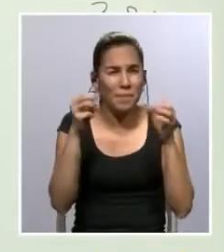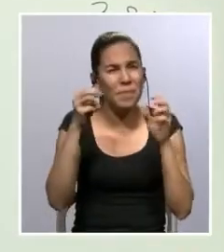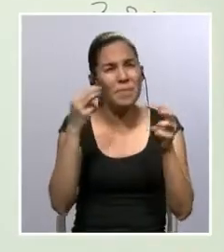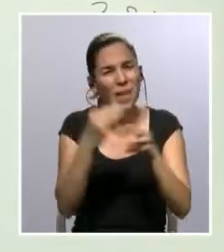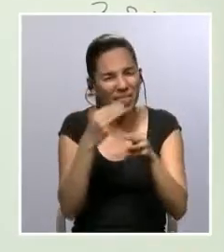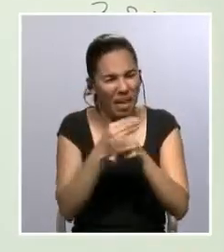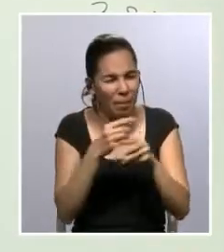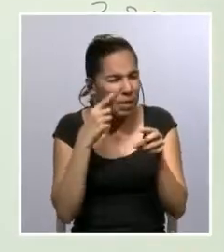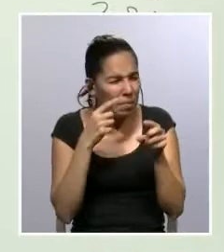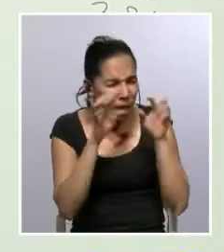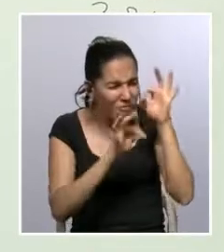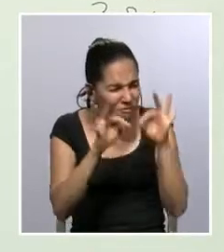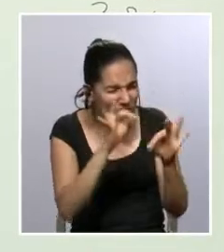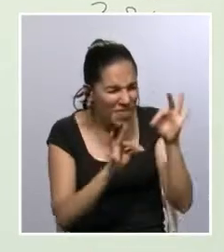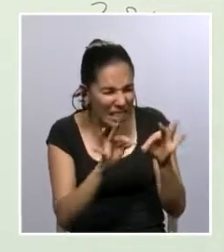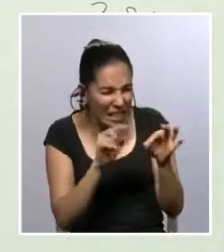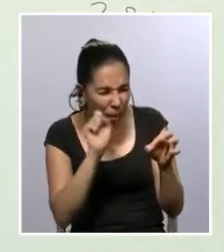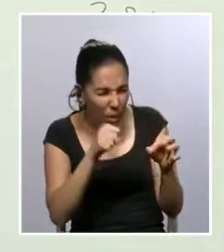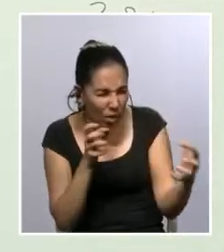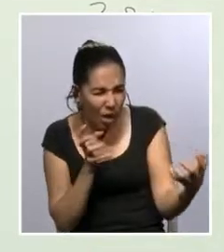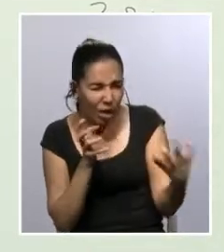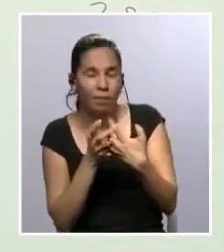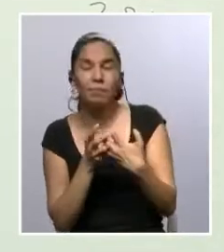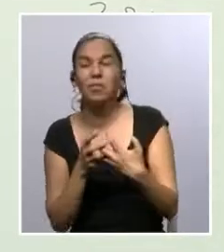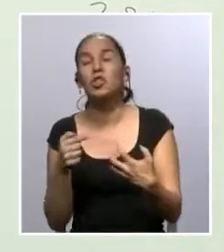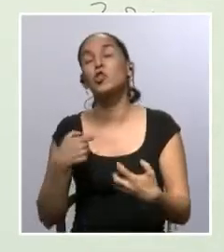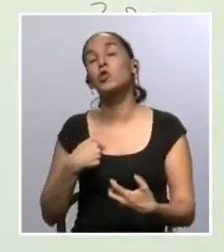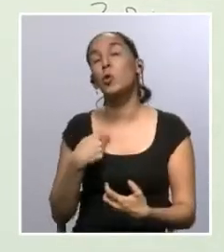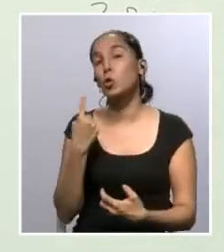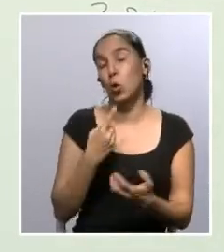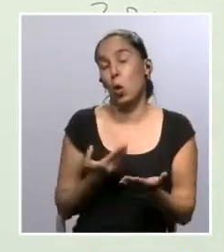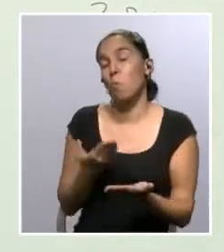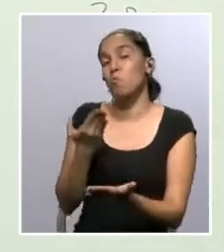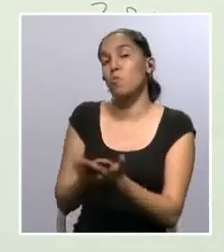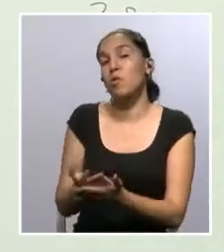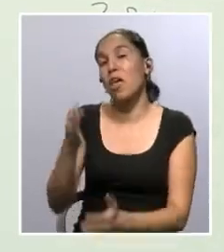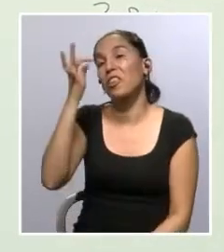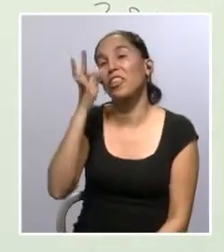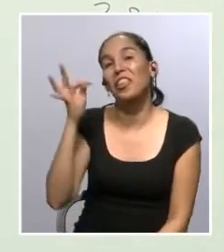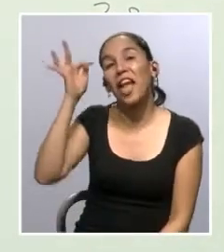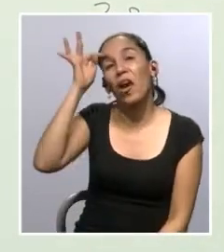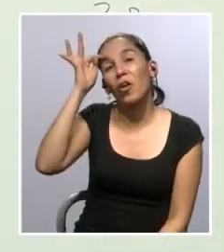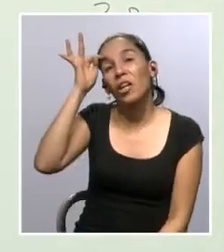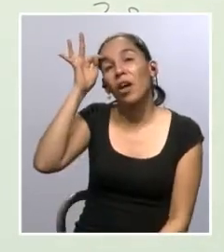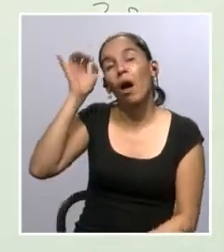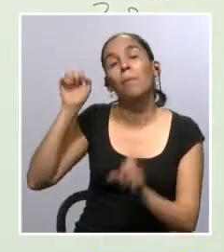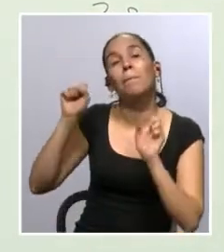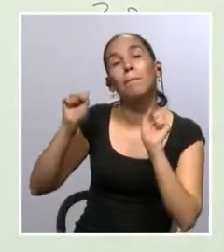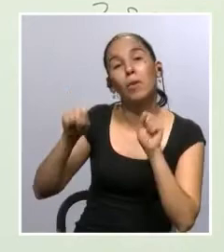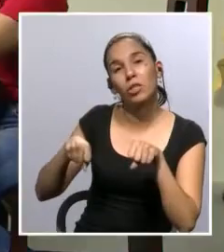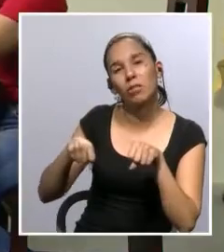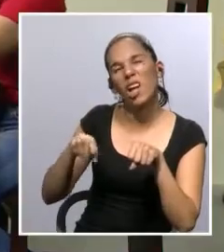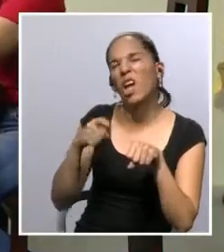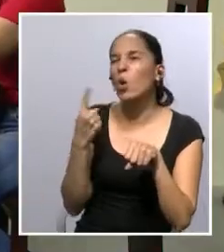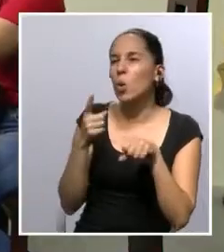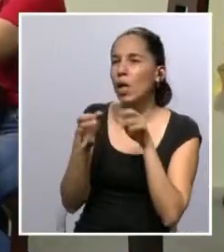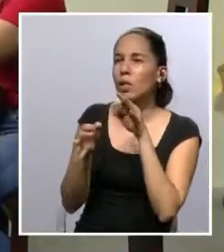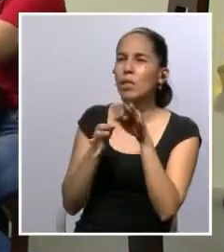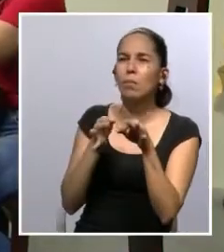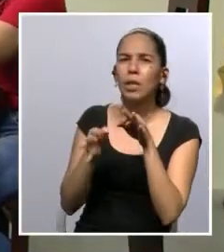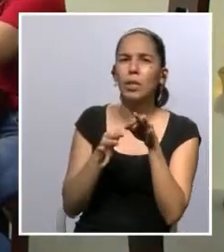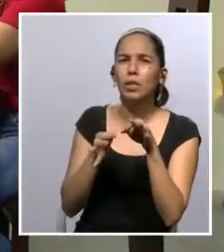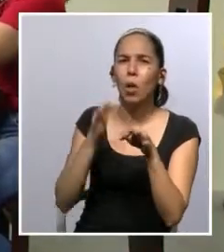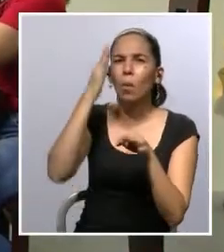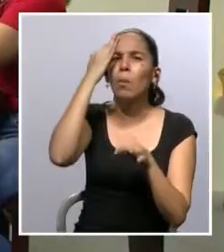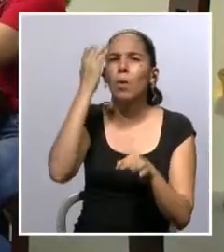más presentando la teoría de posibilidades. ¿De qué? Eso es la explicación del por qué